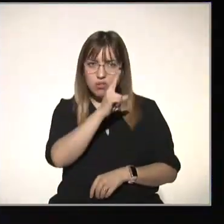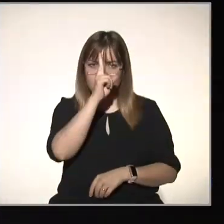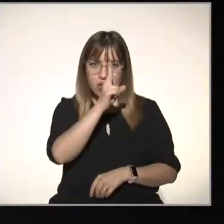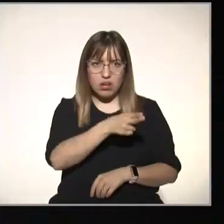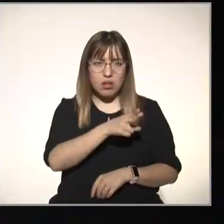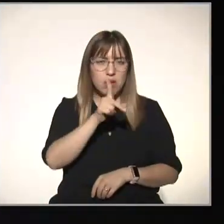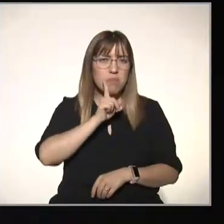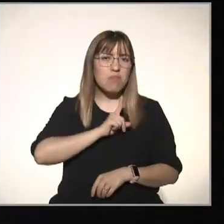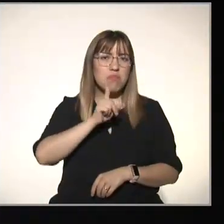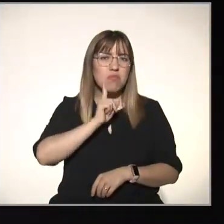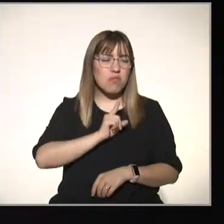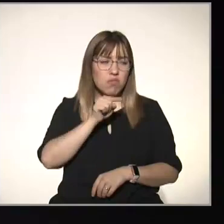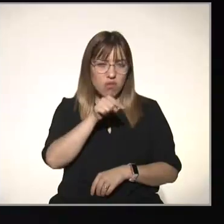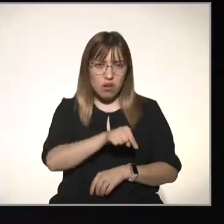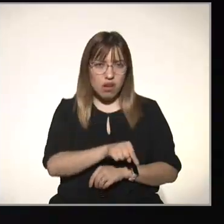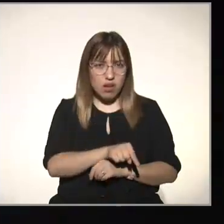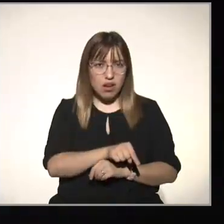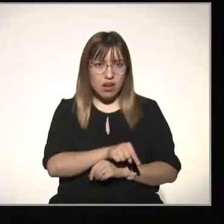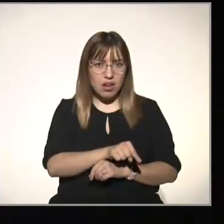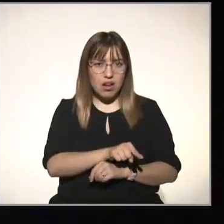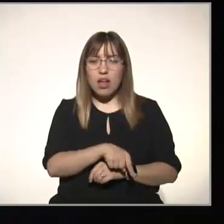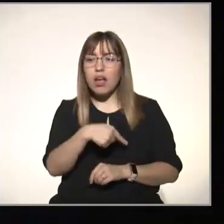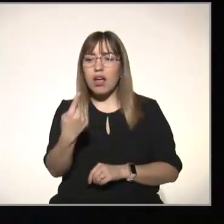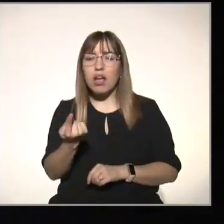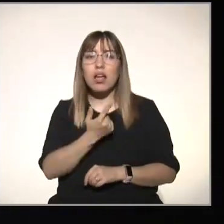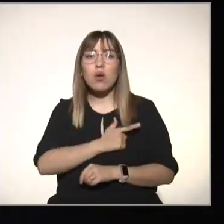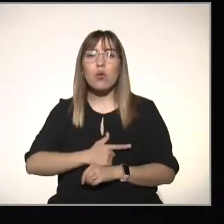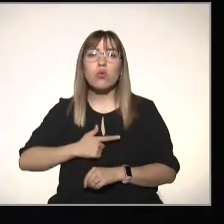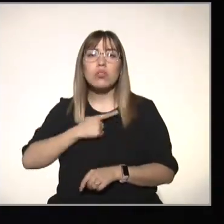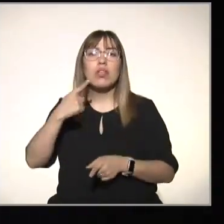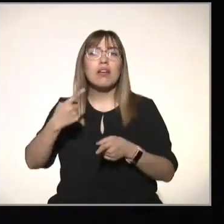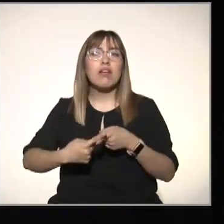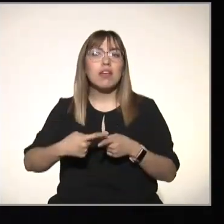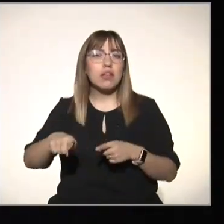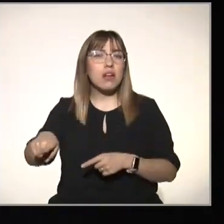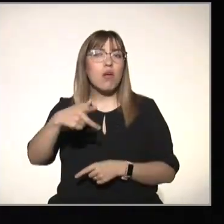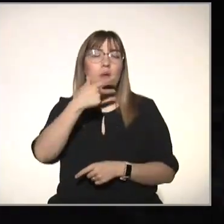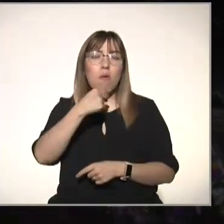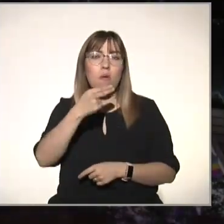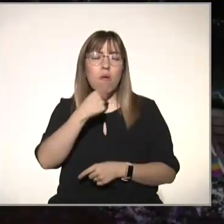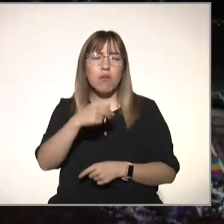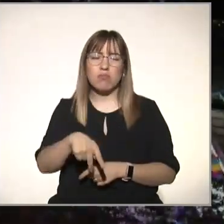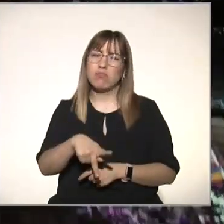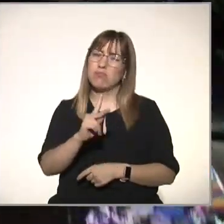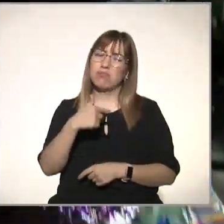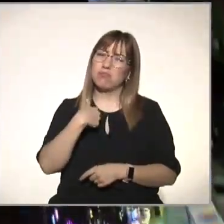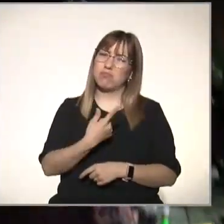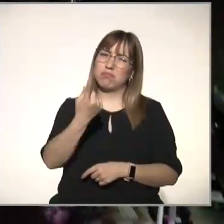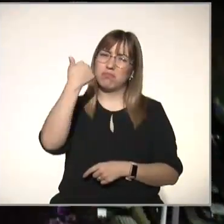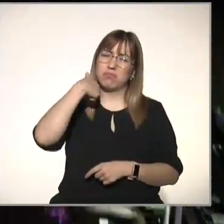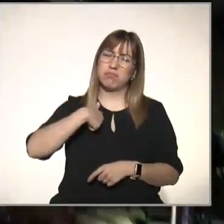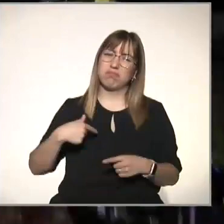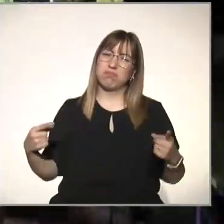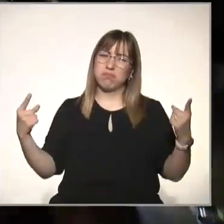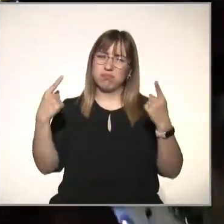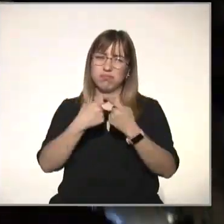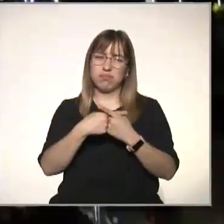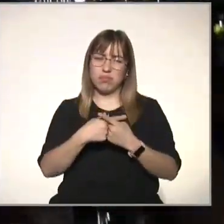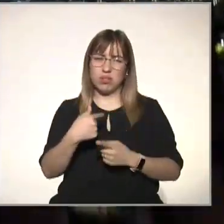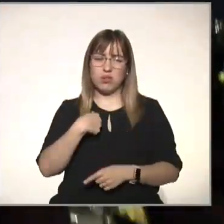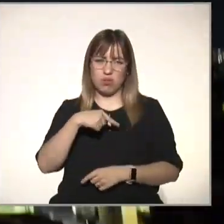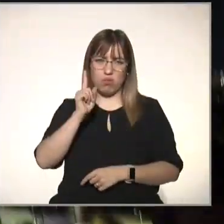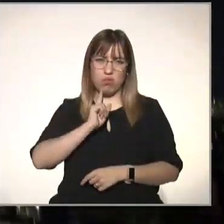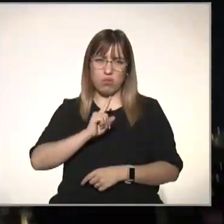las mujeres nos deben de gustar los hombres, pero yo en mi caso, como mujer,